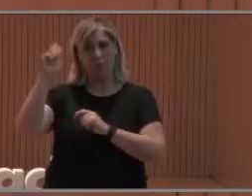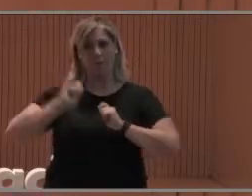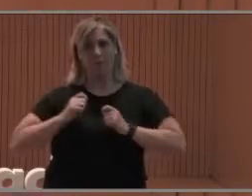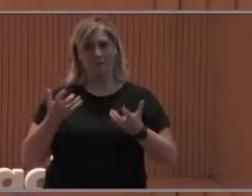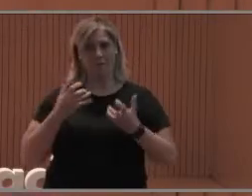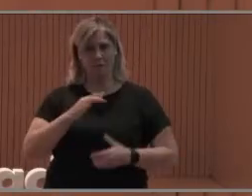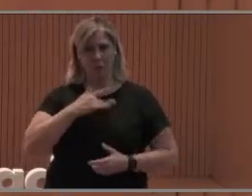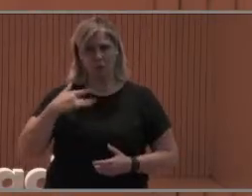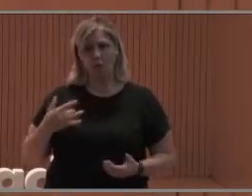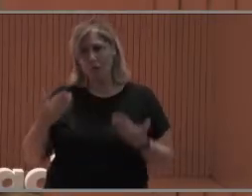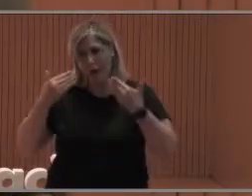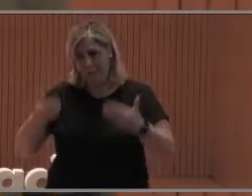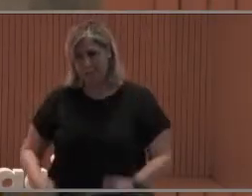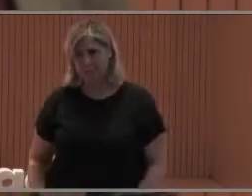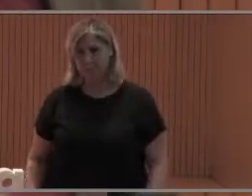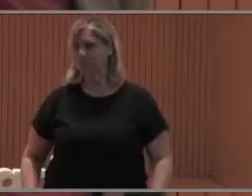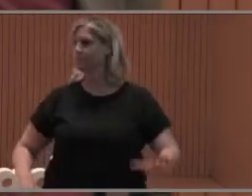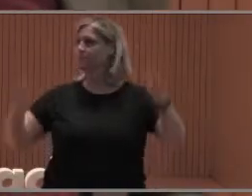conversando.